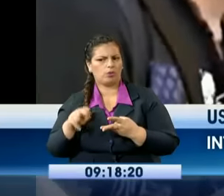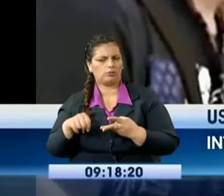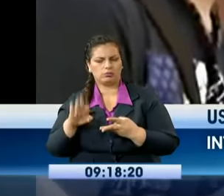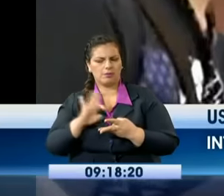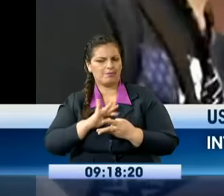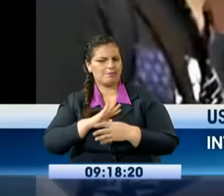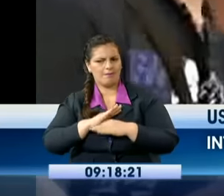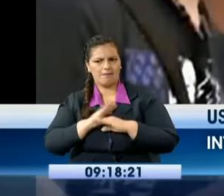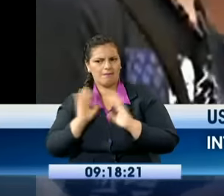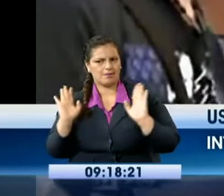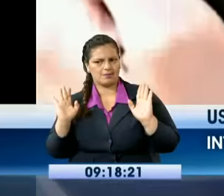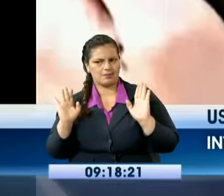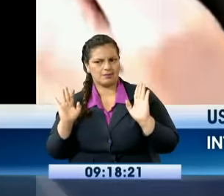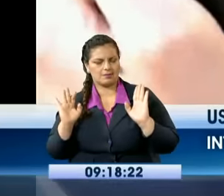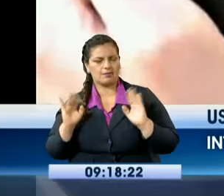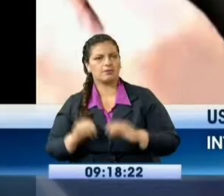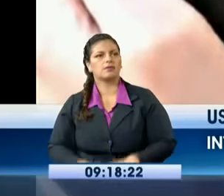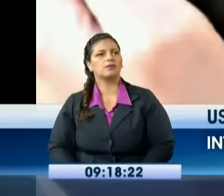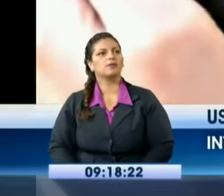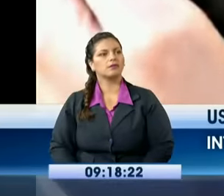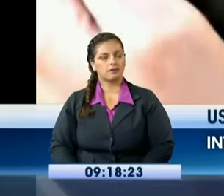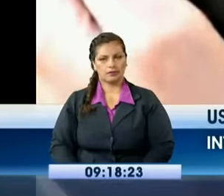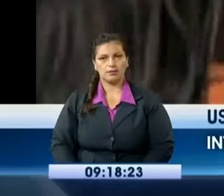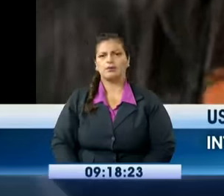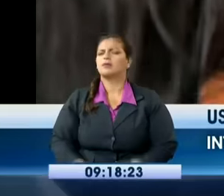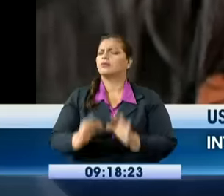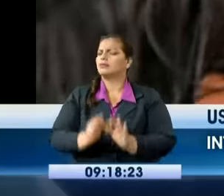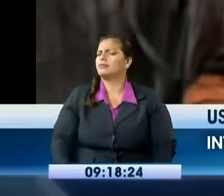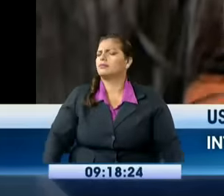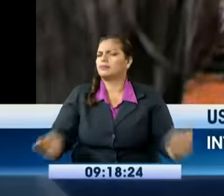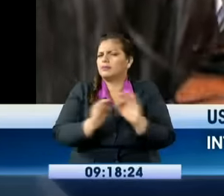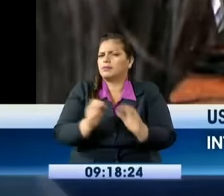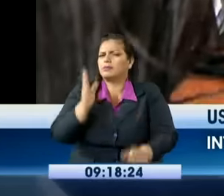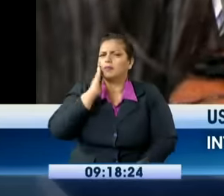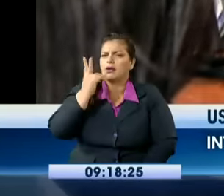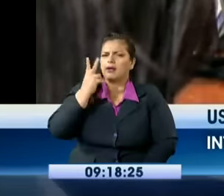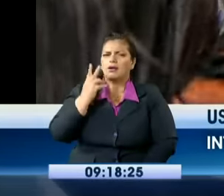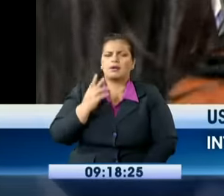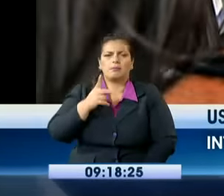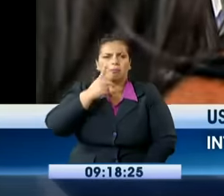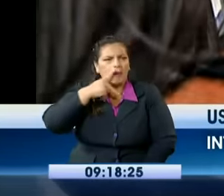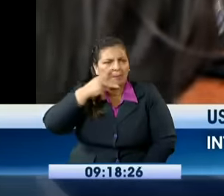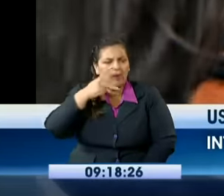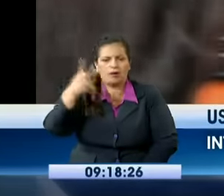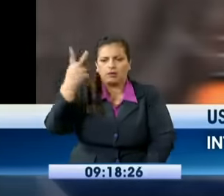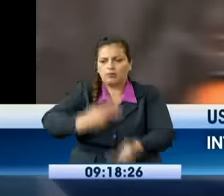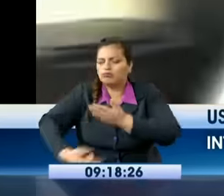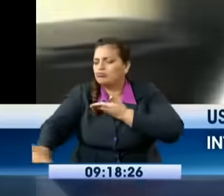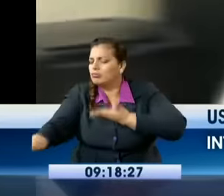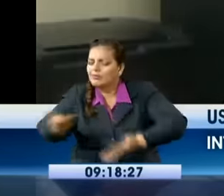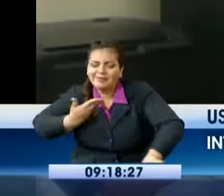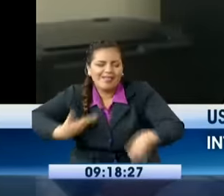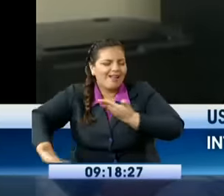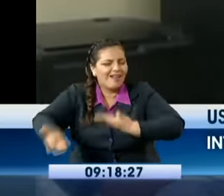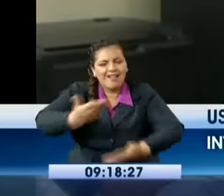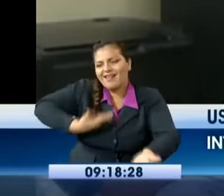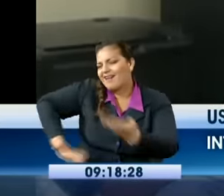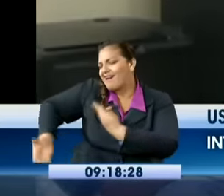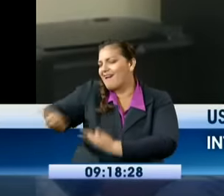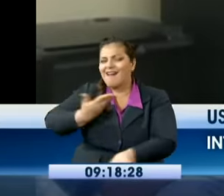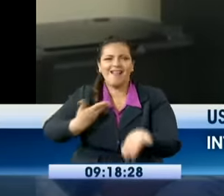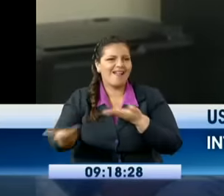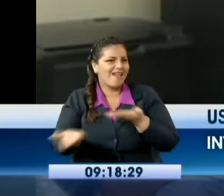confianza que debe haber entre padres e hijos, enfatiza esta psicóloga y orientadora familiar. Desde pequeño tienen